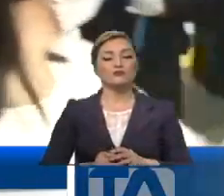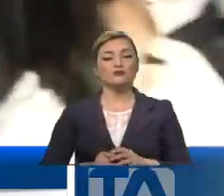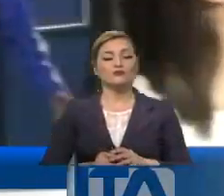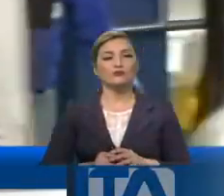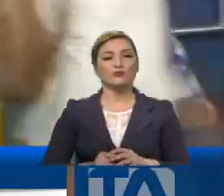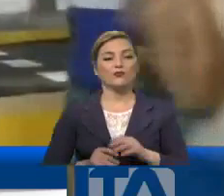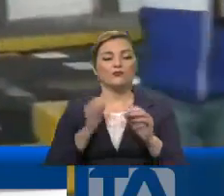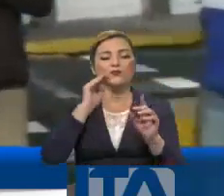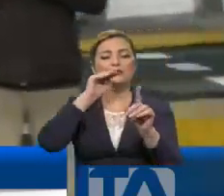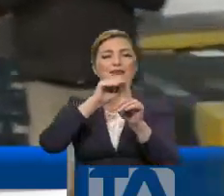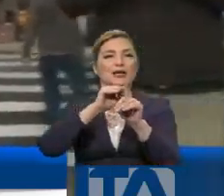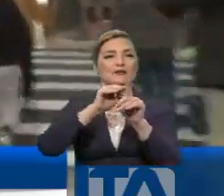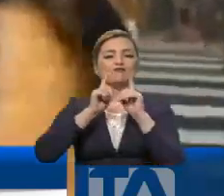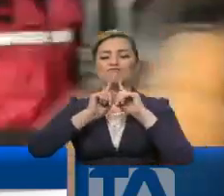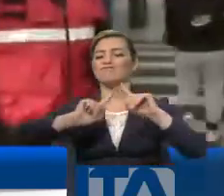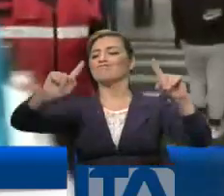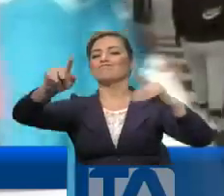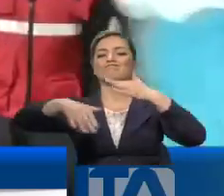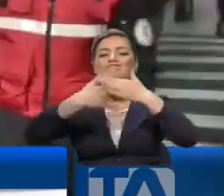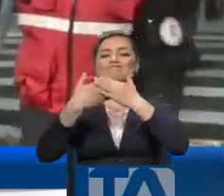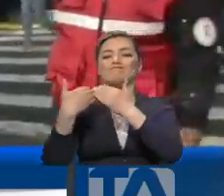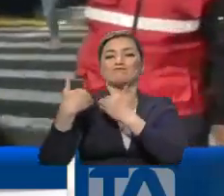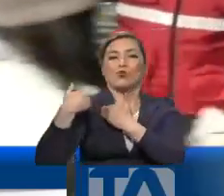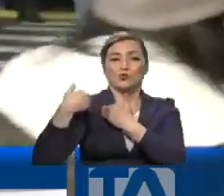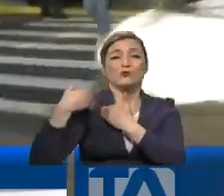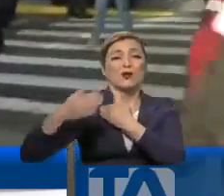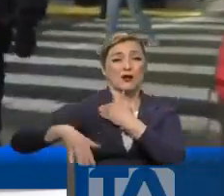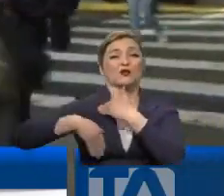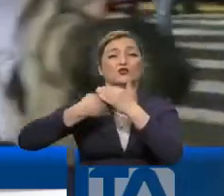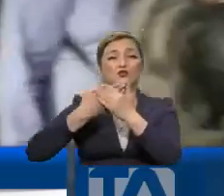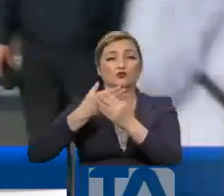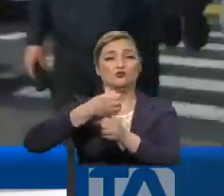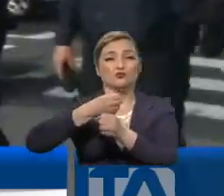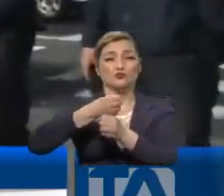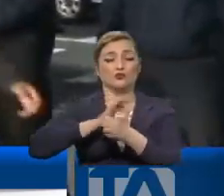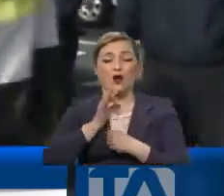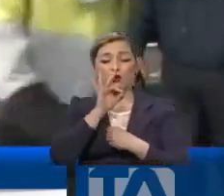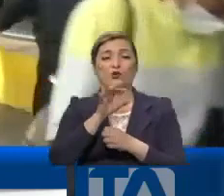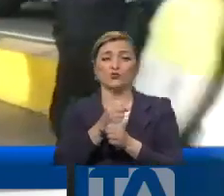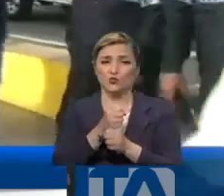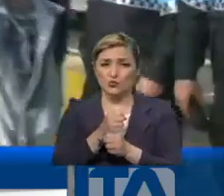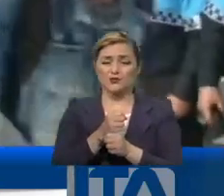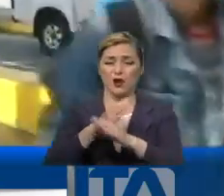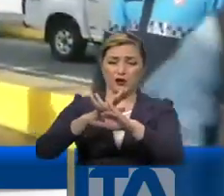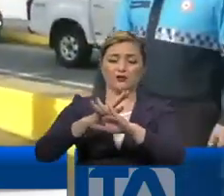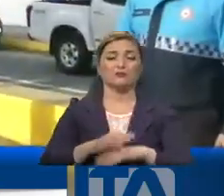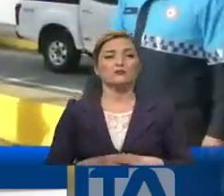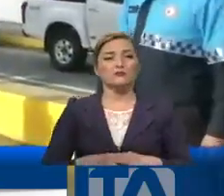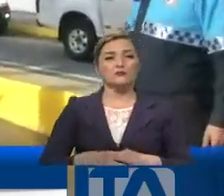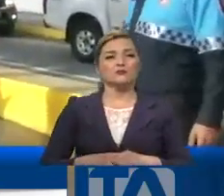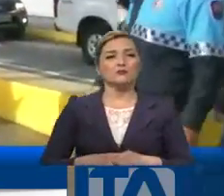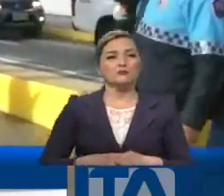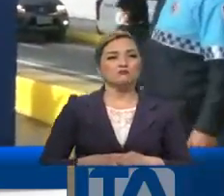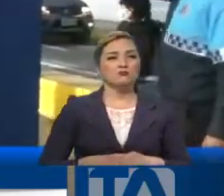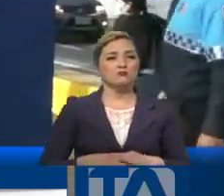mensaje en la ciudadanía de que es corresponsabilidad de todos mantener nuestras condiciones de seguridad y de salud. Nosotros hemos